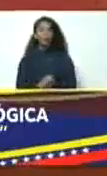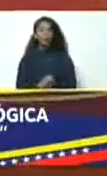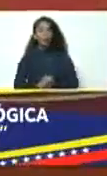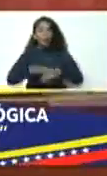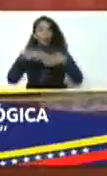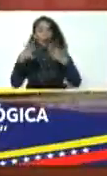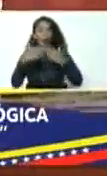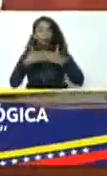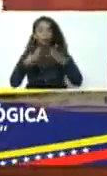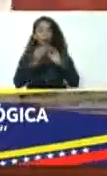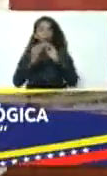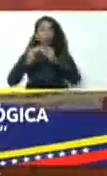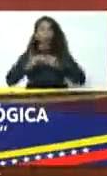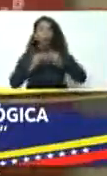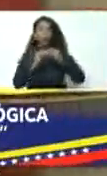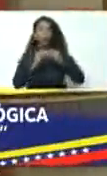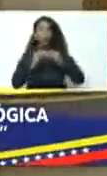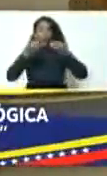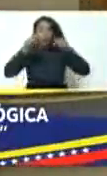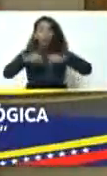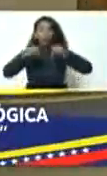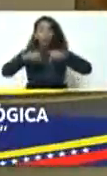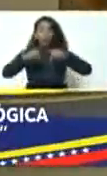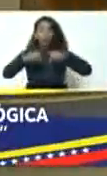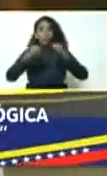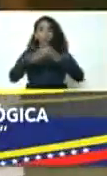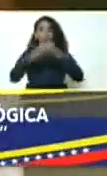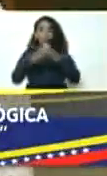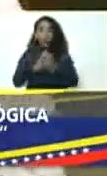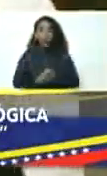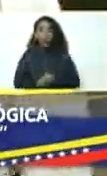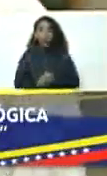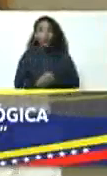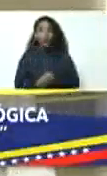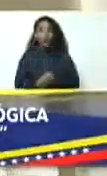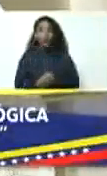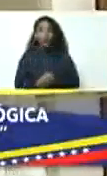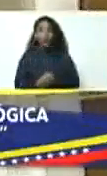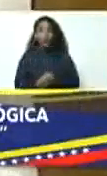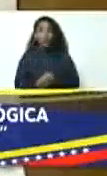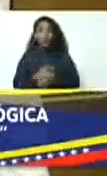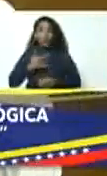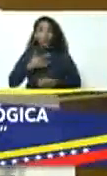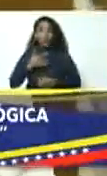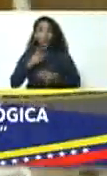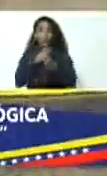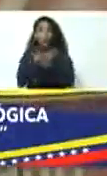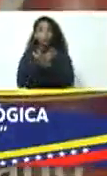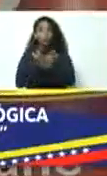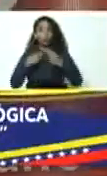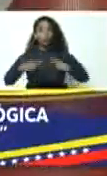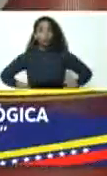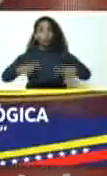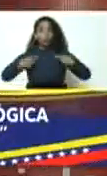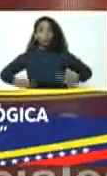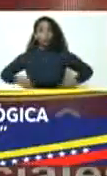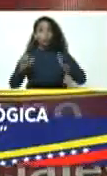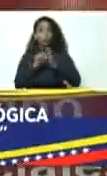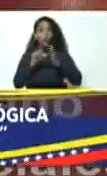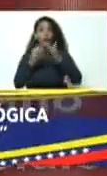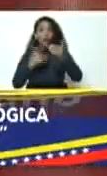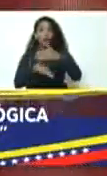la rehabilitación de esta unidad patológica de anatomía, donde vamos